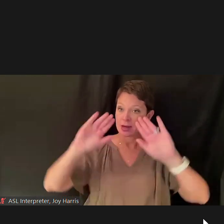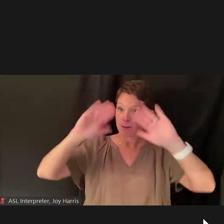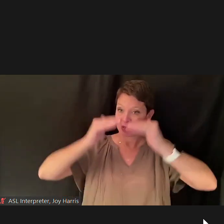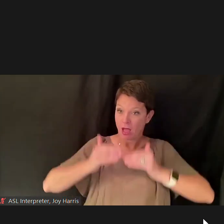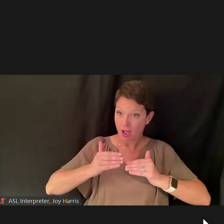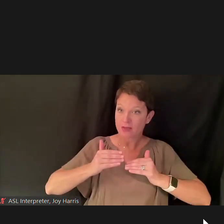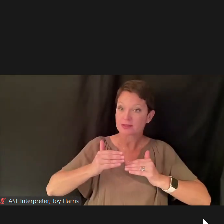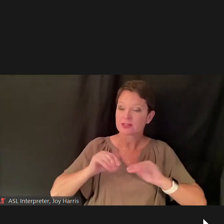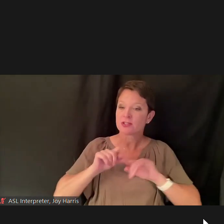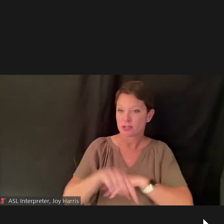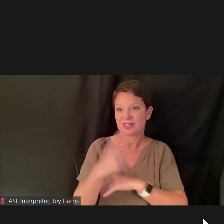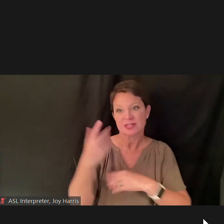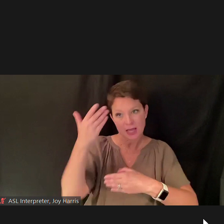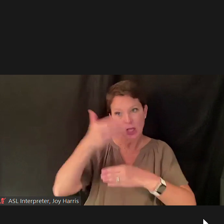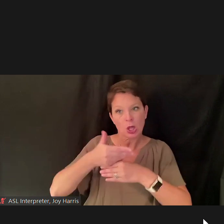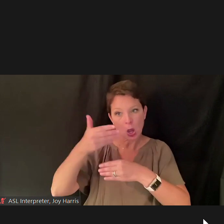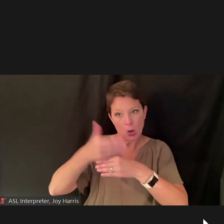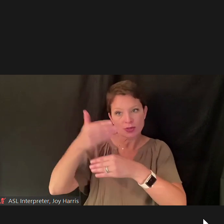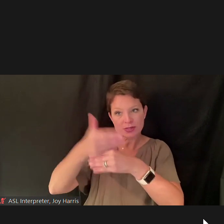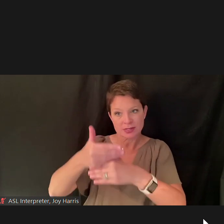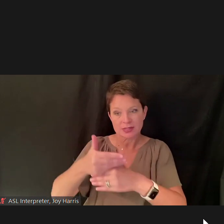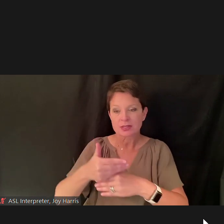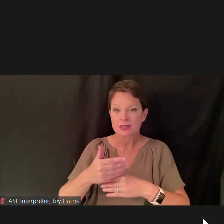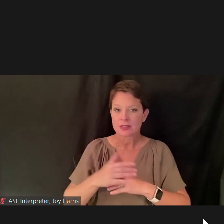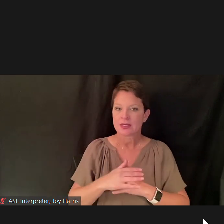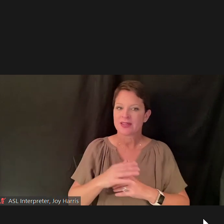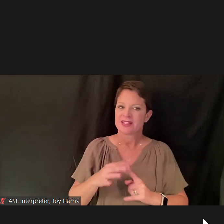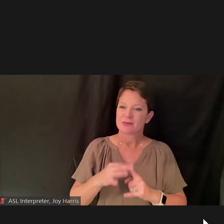ventanas, cortinas, persianas durante el día,